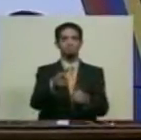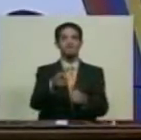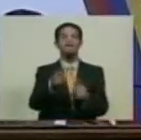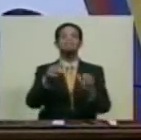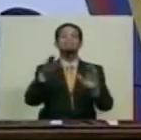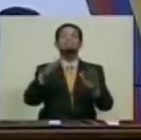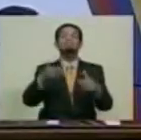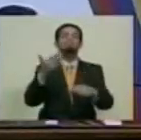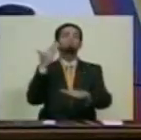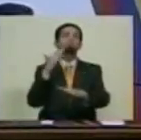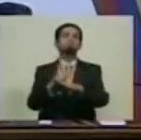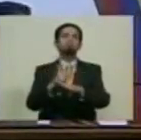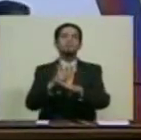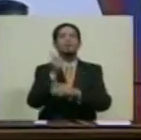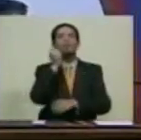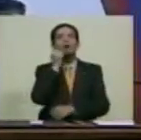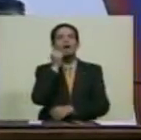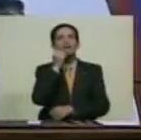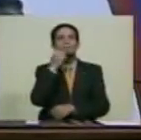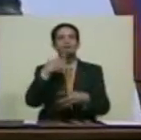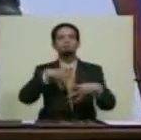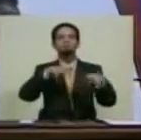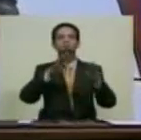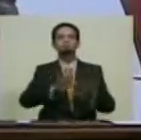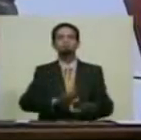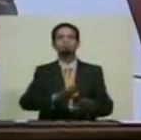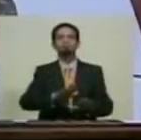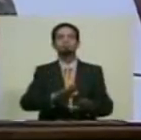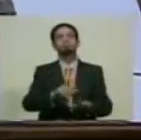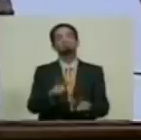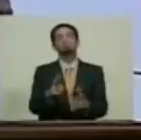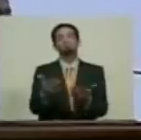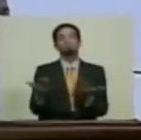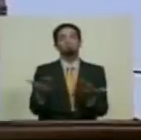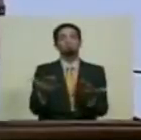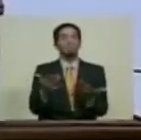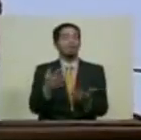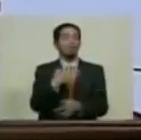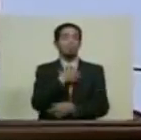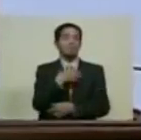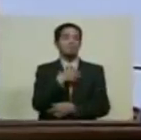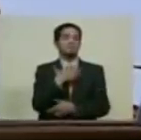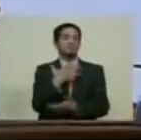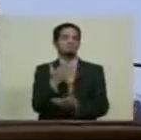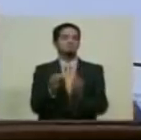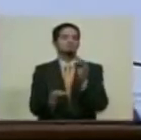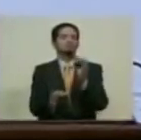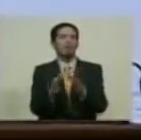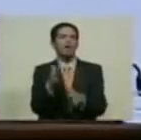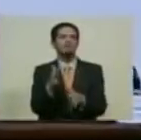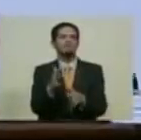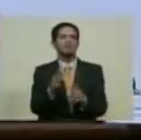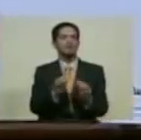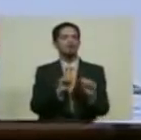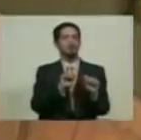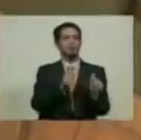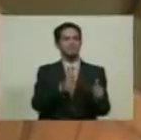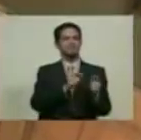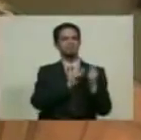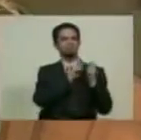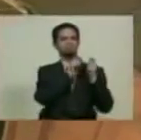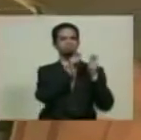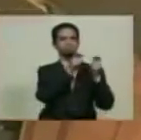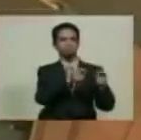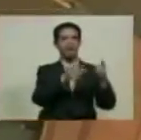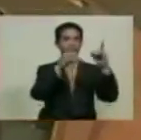guarimbas. Algo tiene, alguna relación tiene que haber, no puede ser fortuito eso. Y